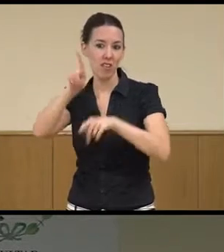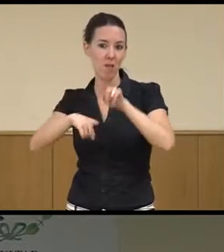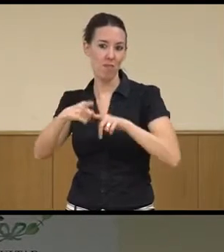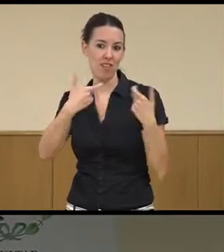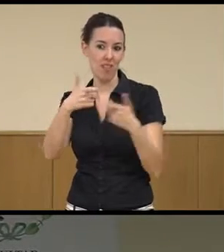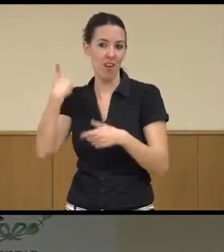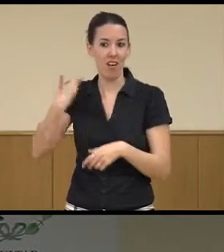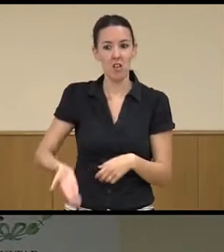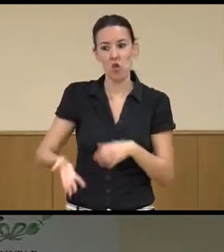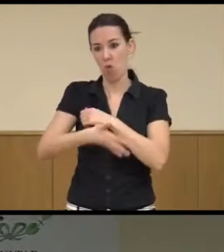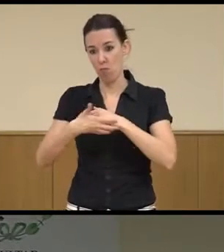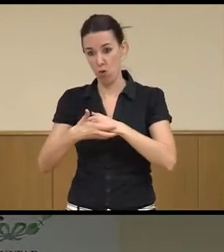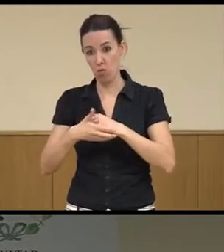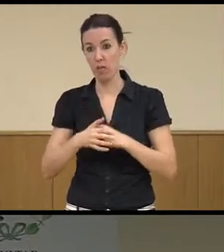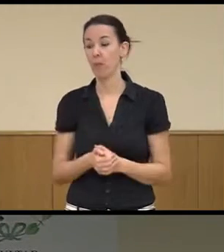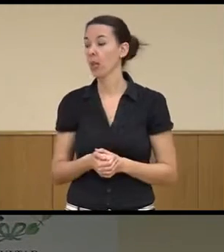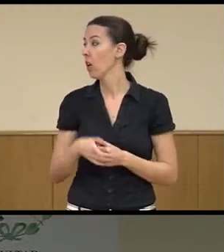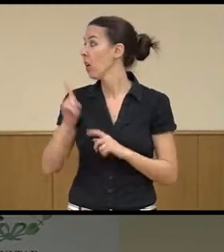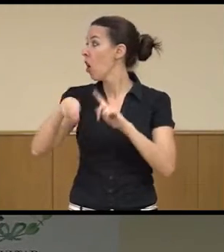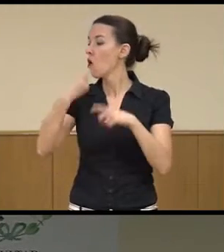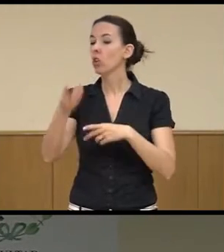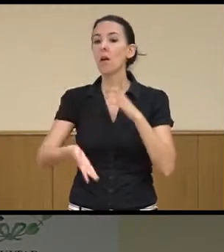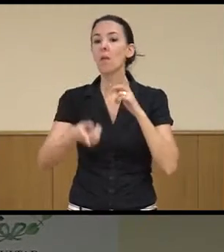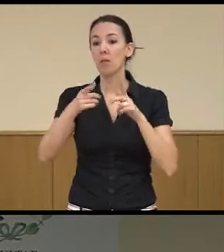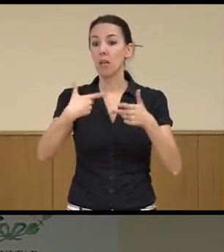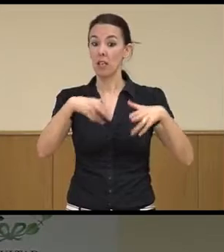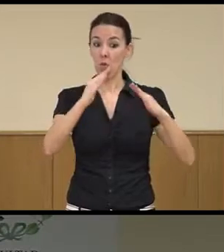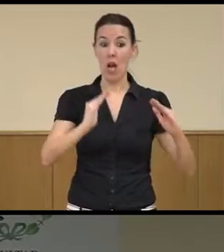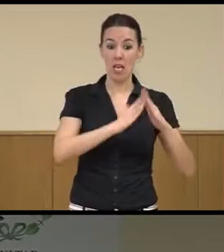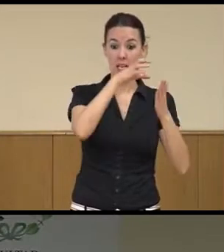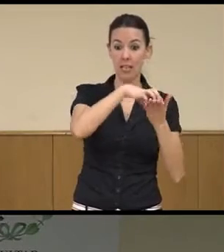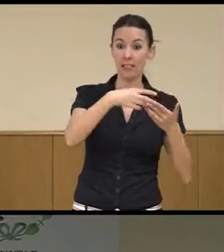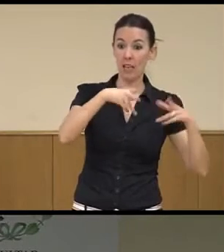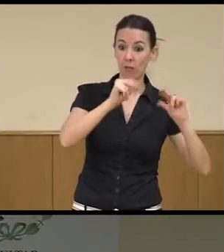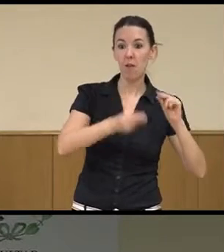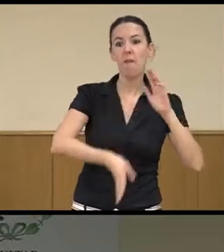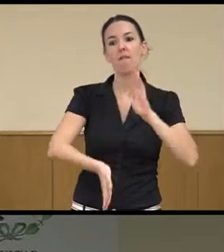salían igualmente para recorrer las principales calles de las ciudades, las